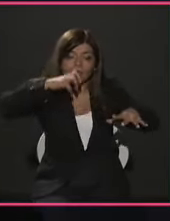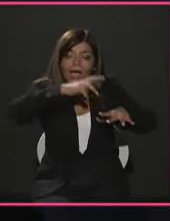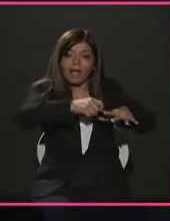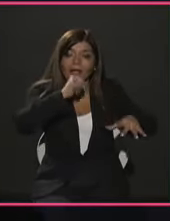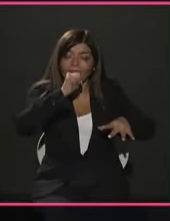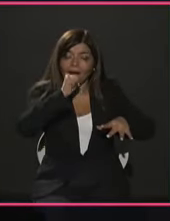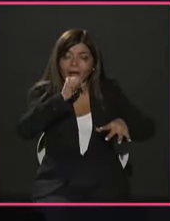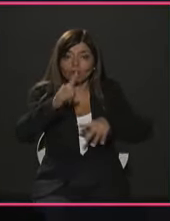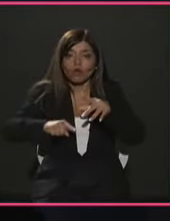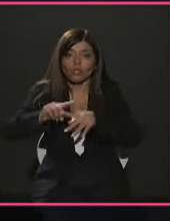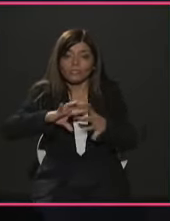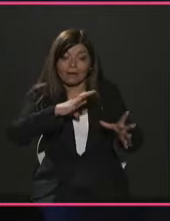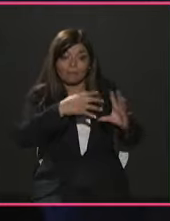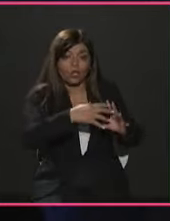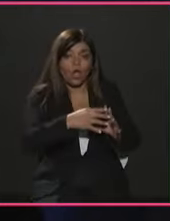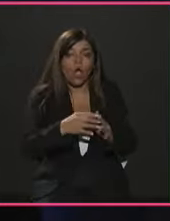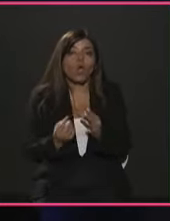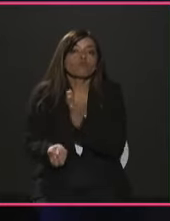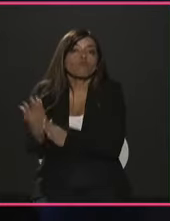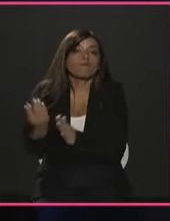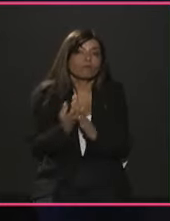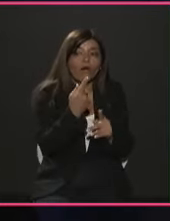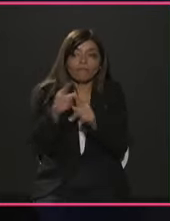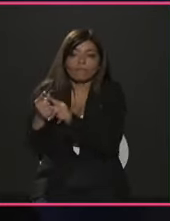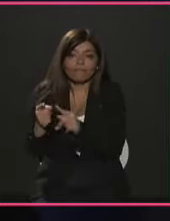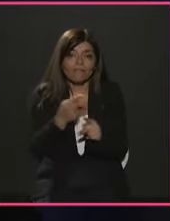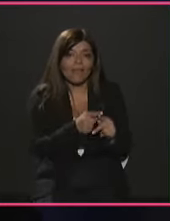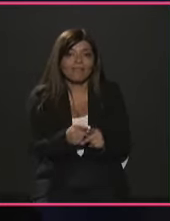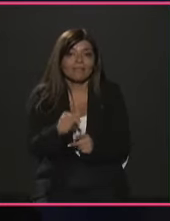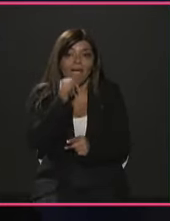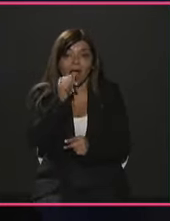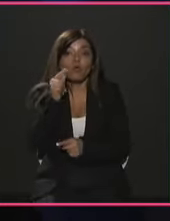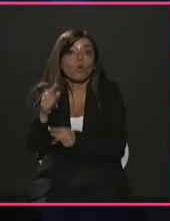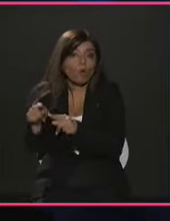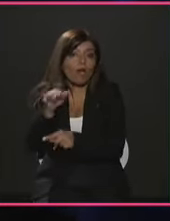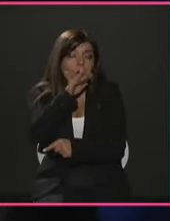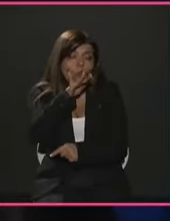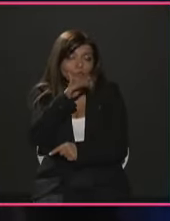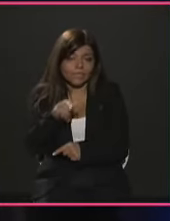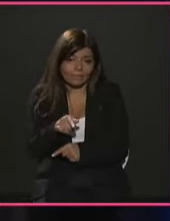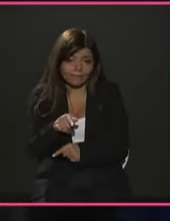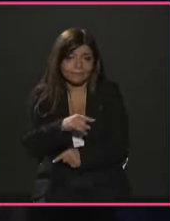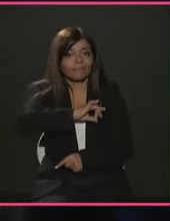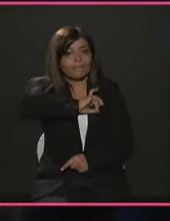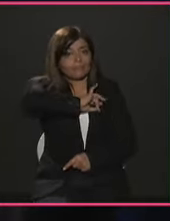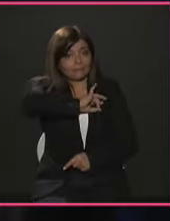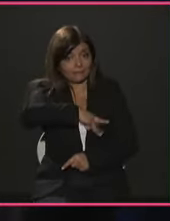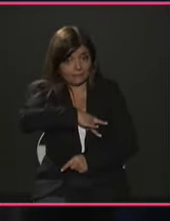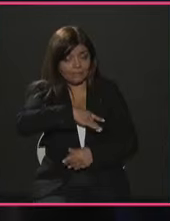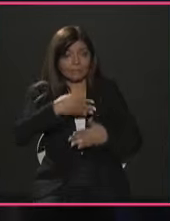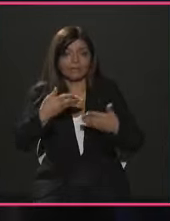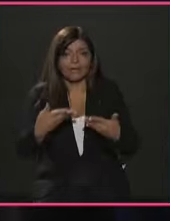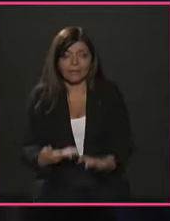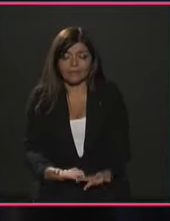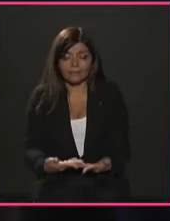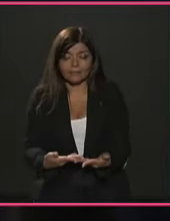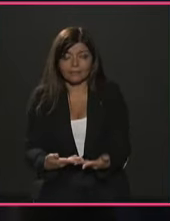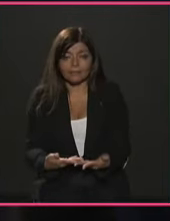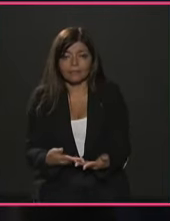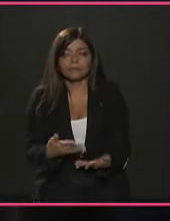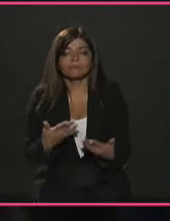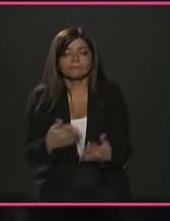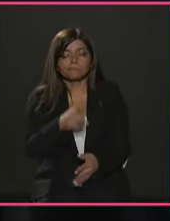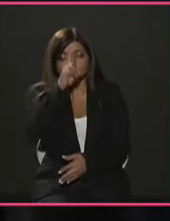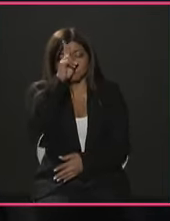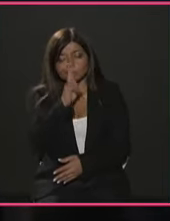mucha oportunidades para nuevas variedades de arroz que se pueden utilizar chile ha estado teniendo un un